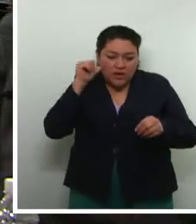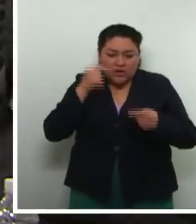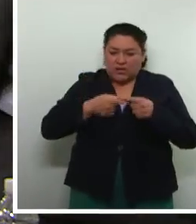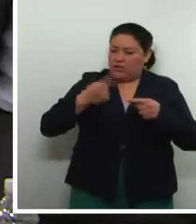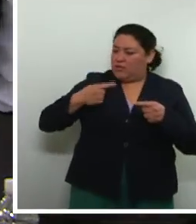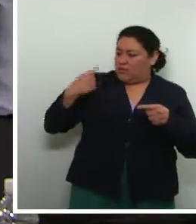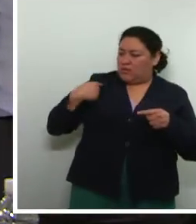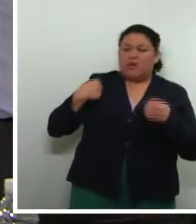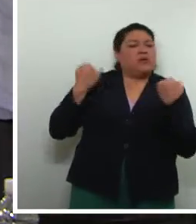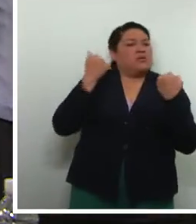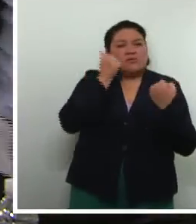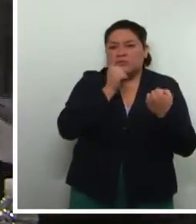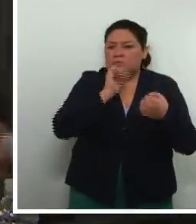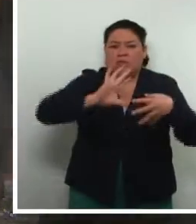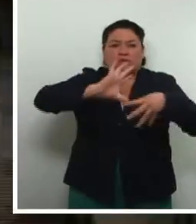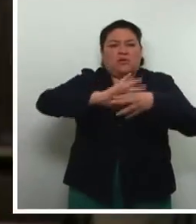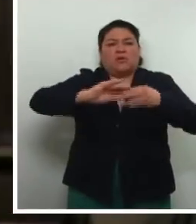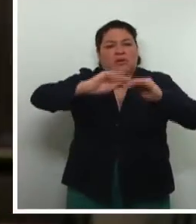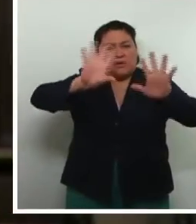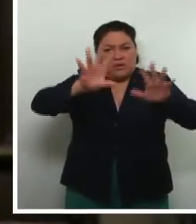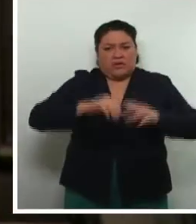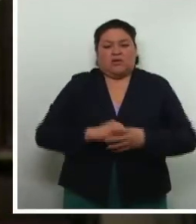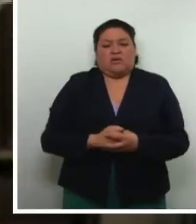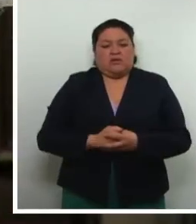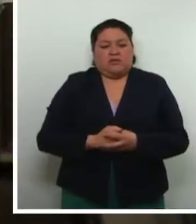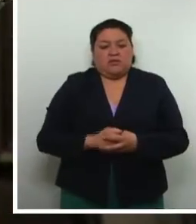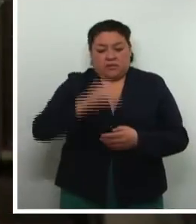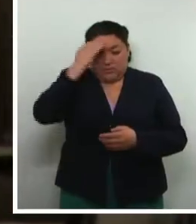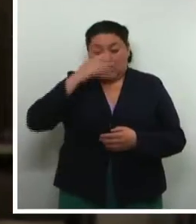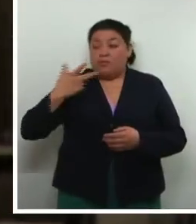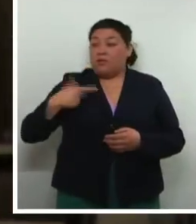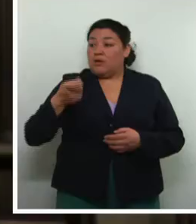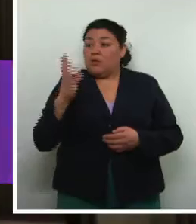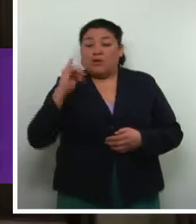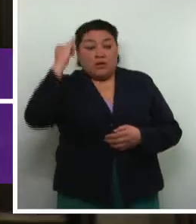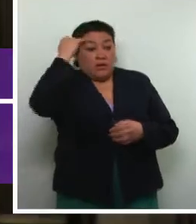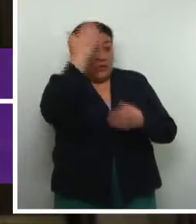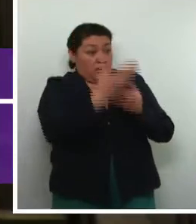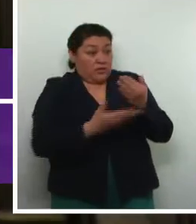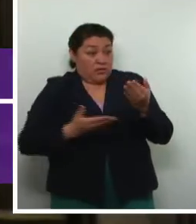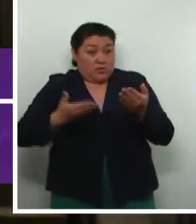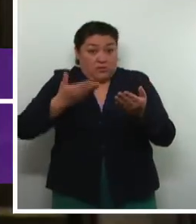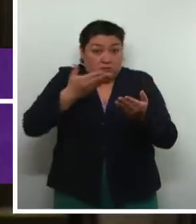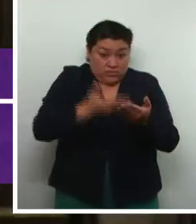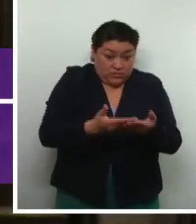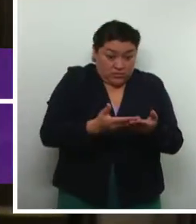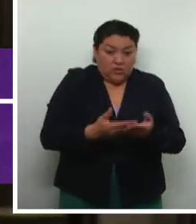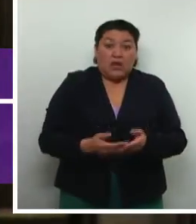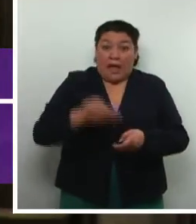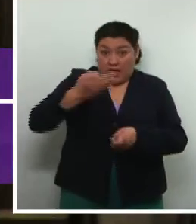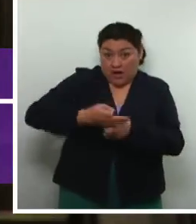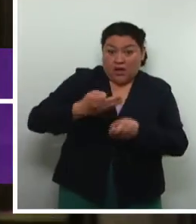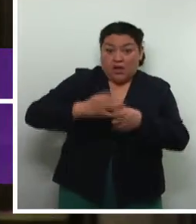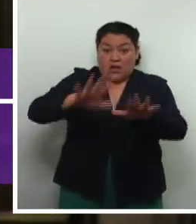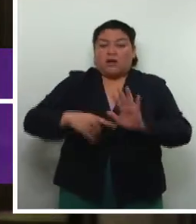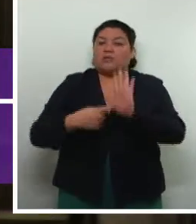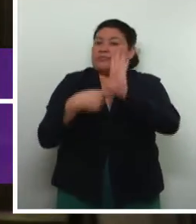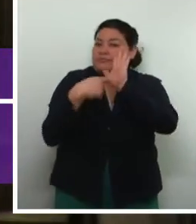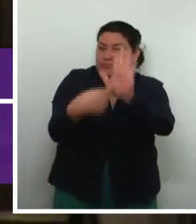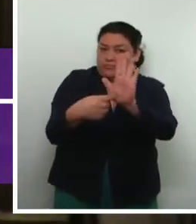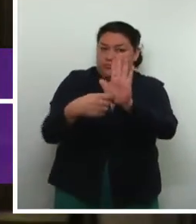claridad que las reservas que se presenten se ponen a consideración y se